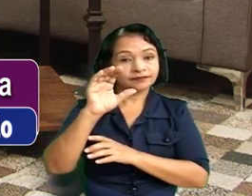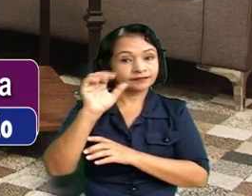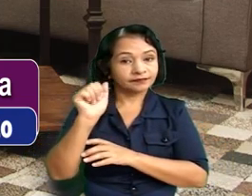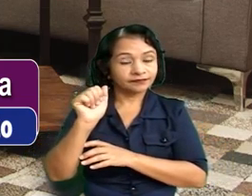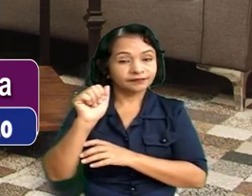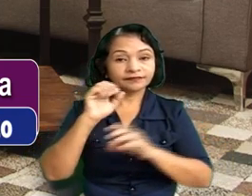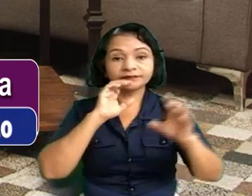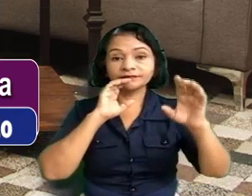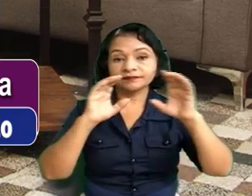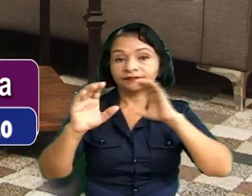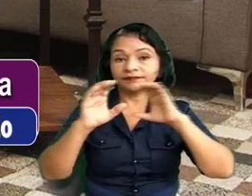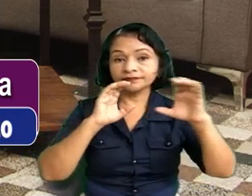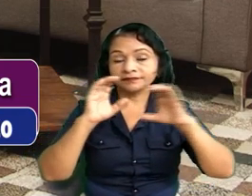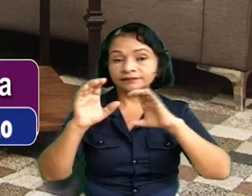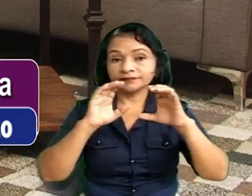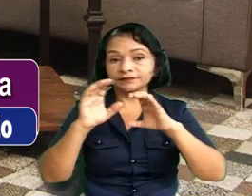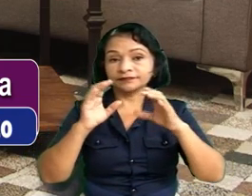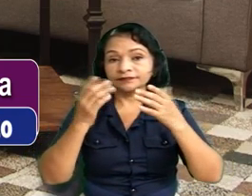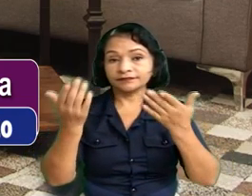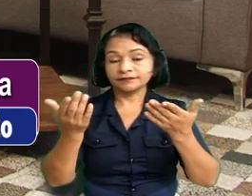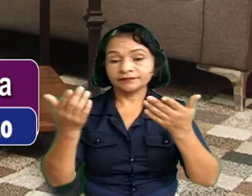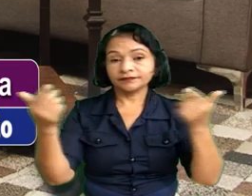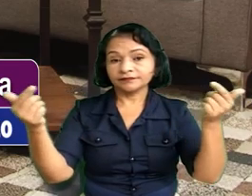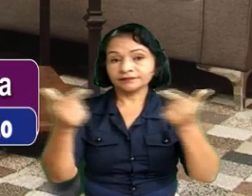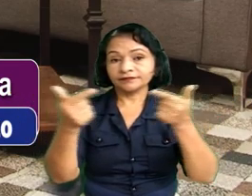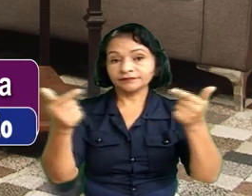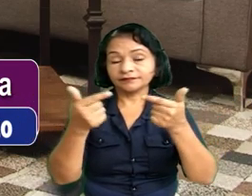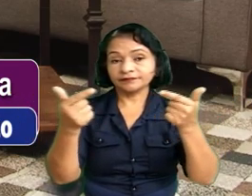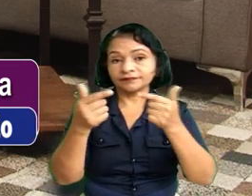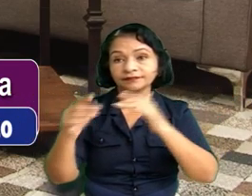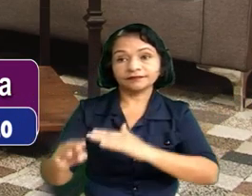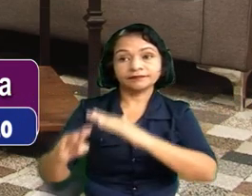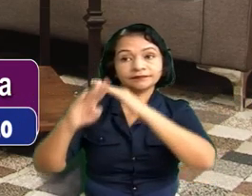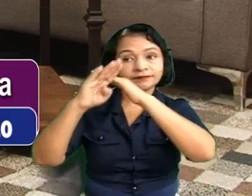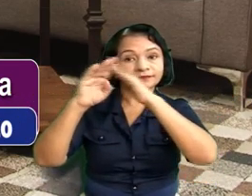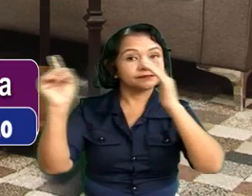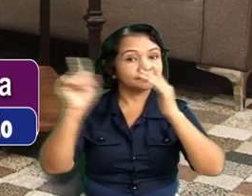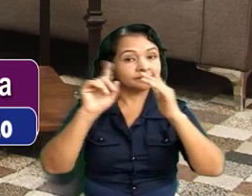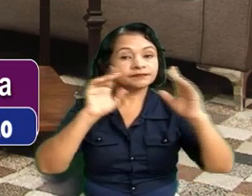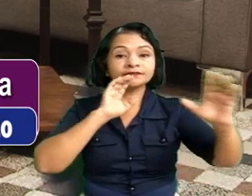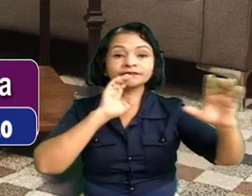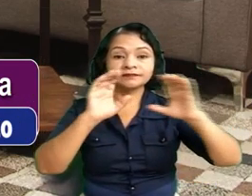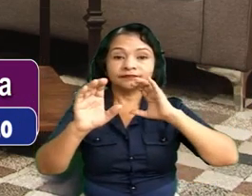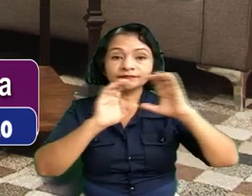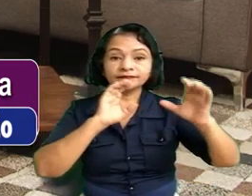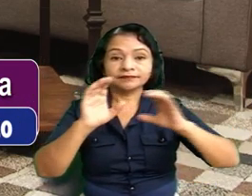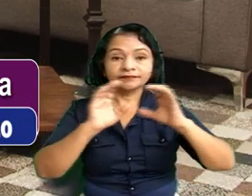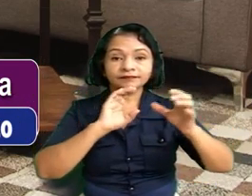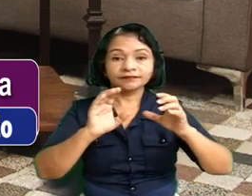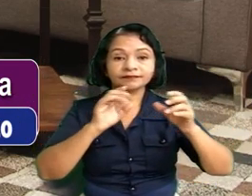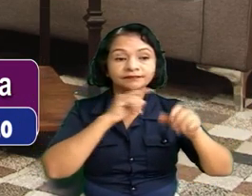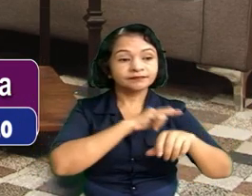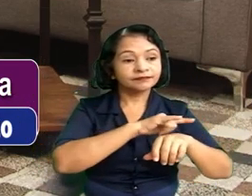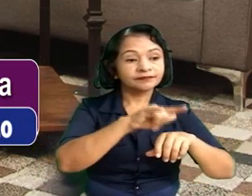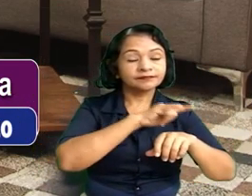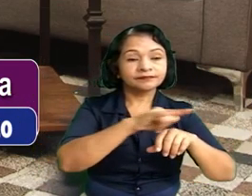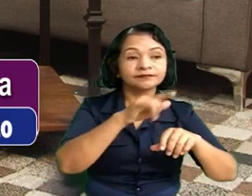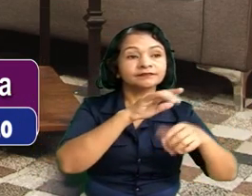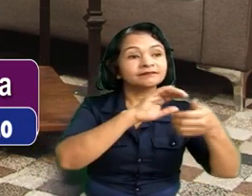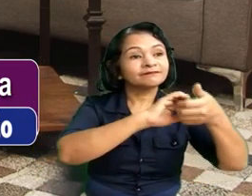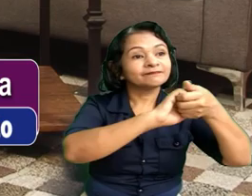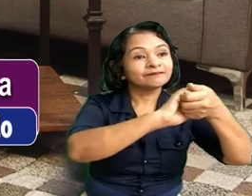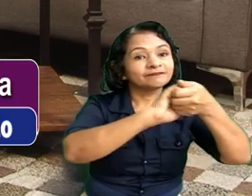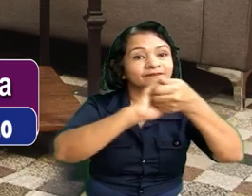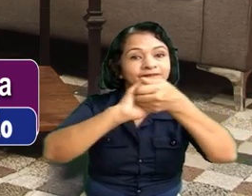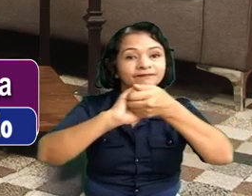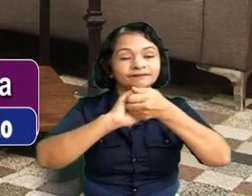la comunicación estratégica hacia la guerra de intervención, sino también era la comunicación estratégica en la búsqueda de aliados y